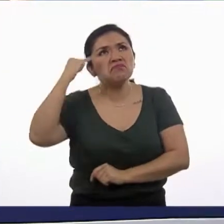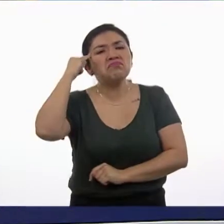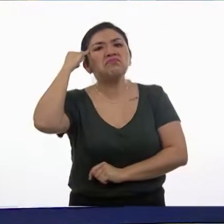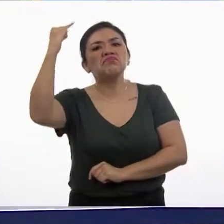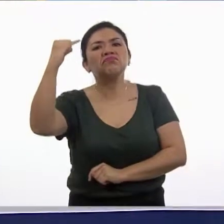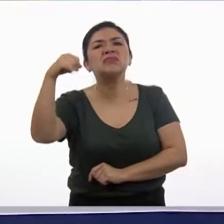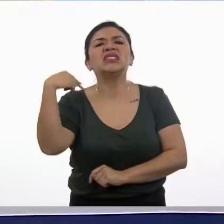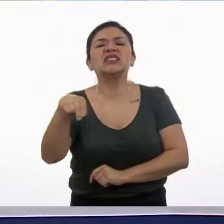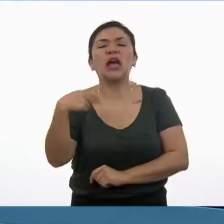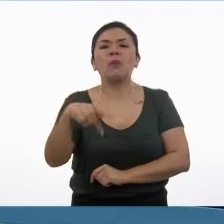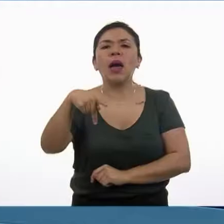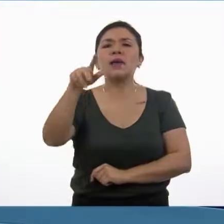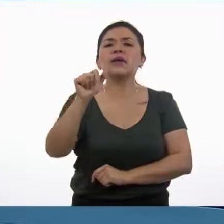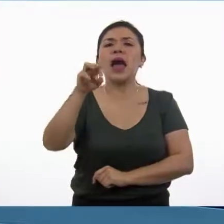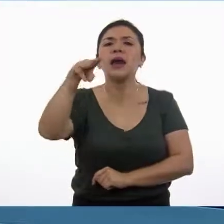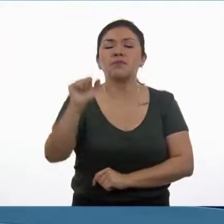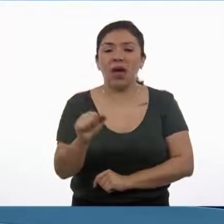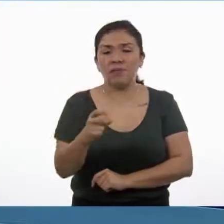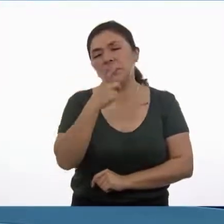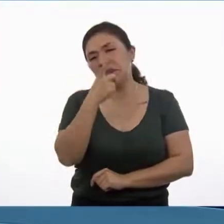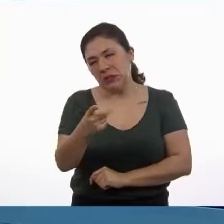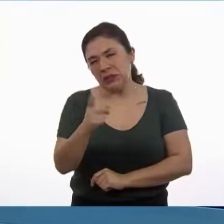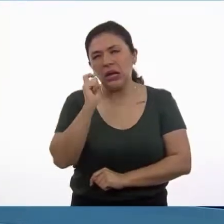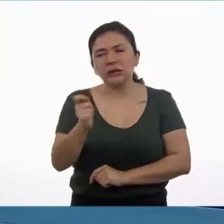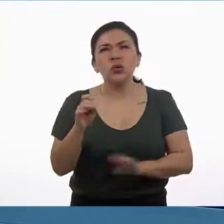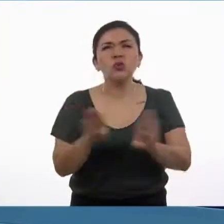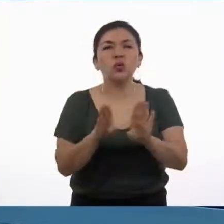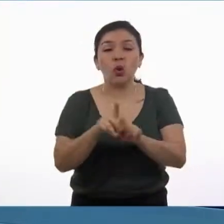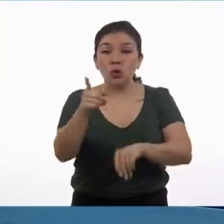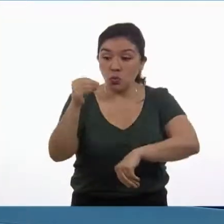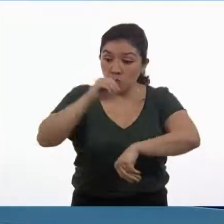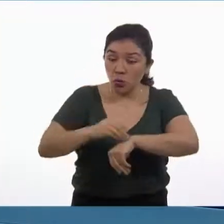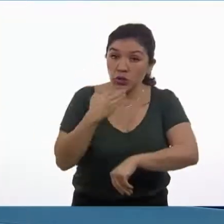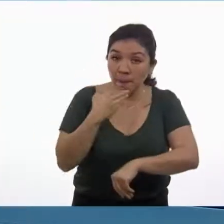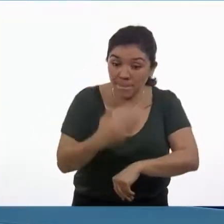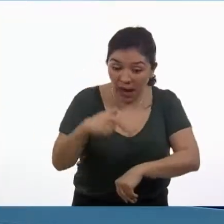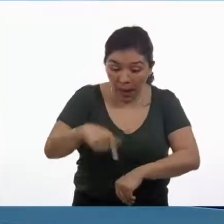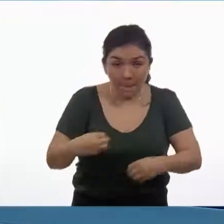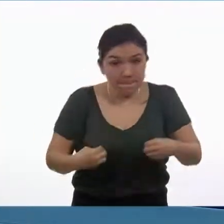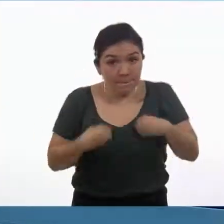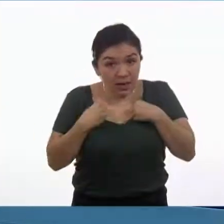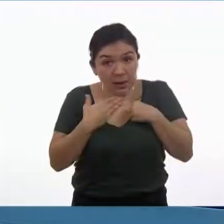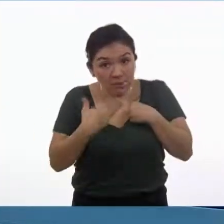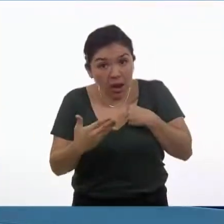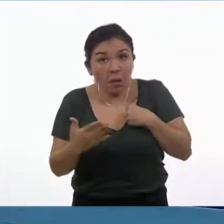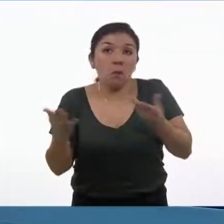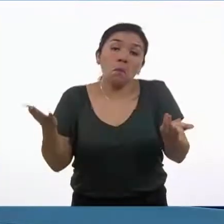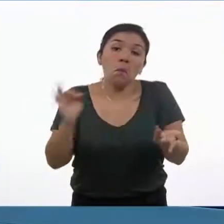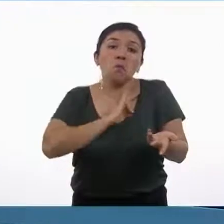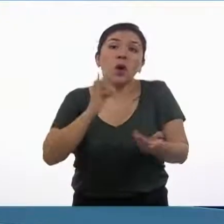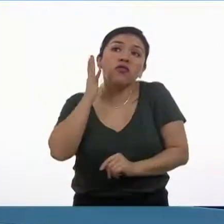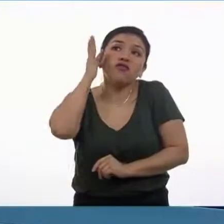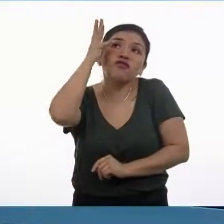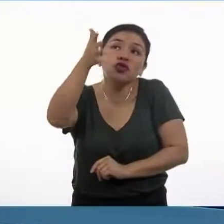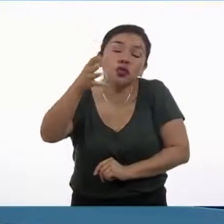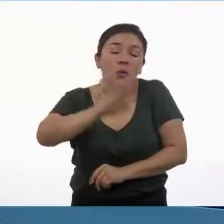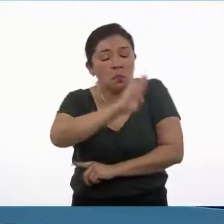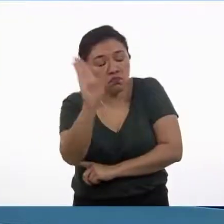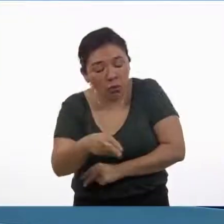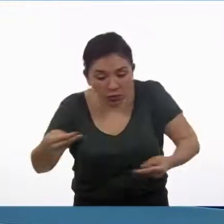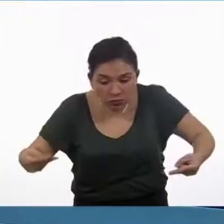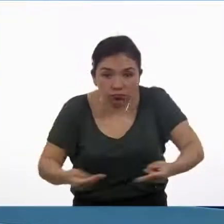karma, el que decía algo así como: si te portas bien en esta vida, puede que nazcas en una mejor